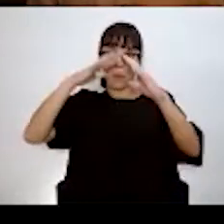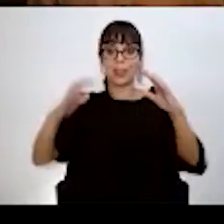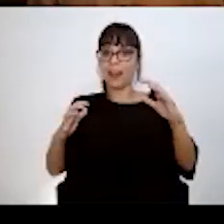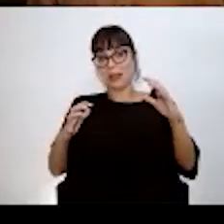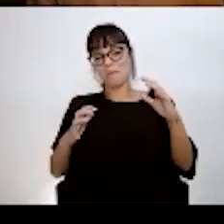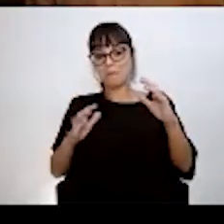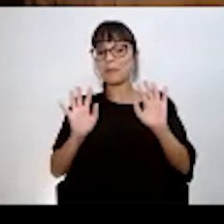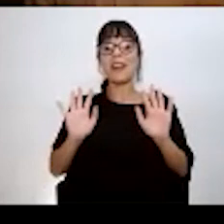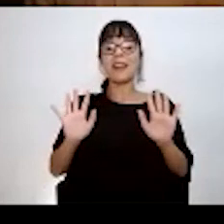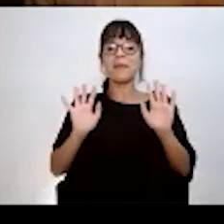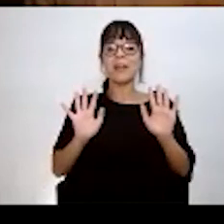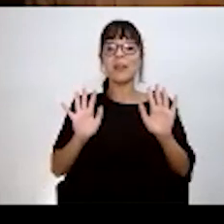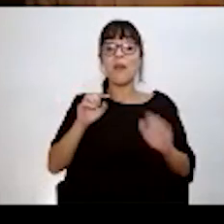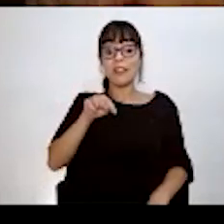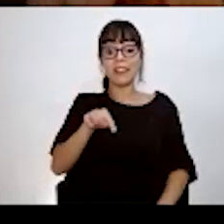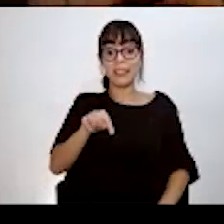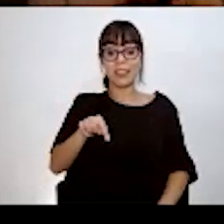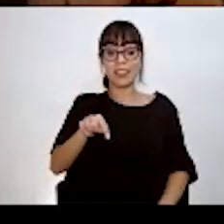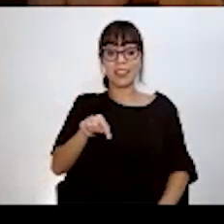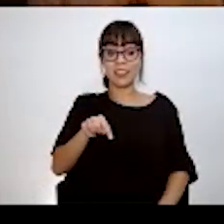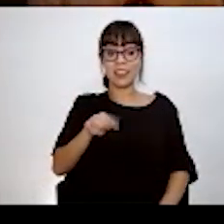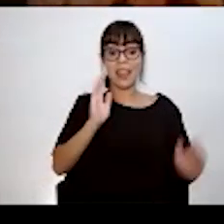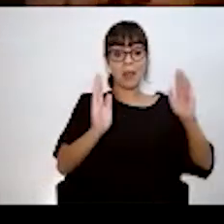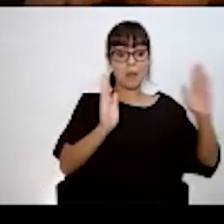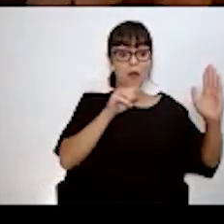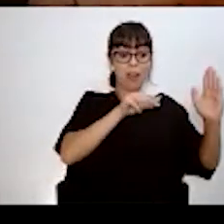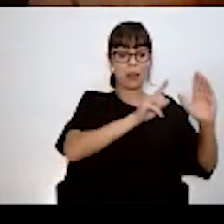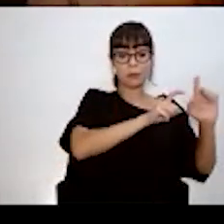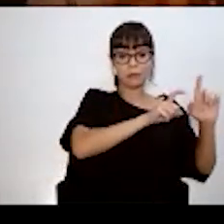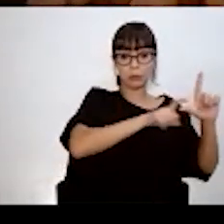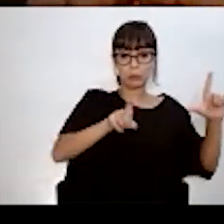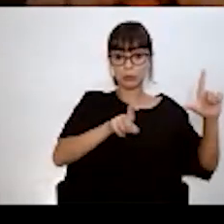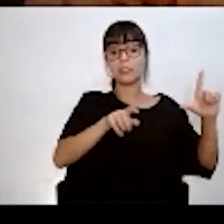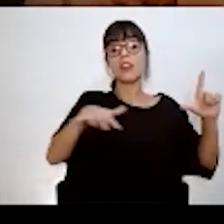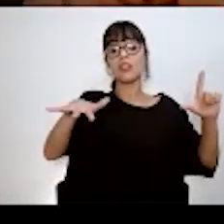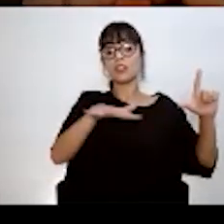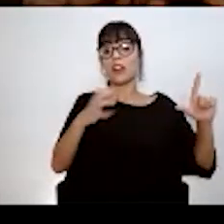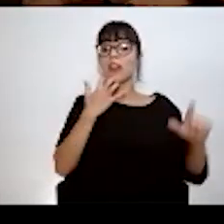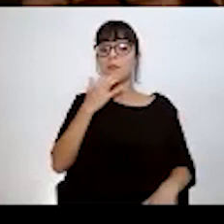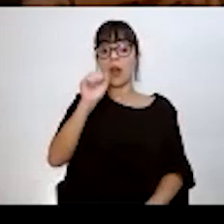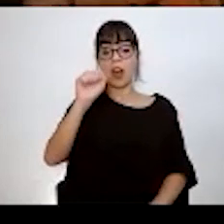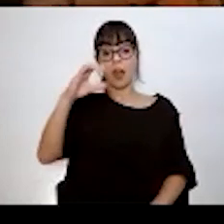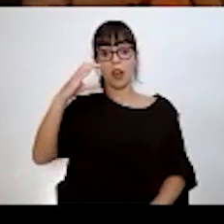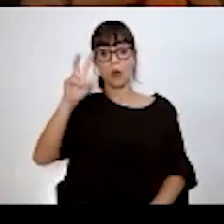que nos encontramos en este contexto proceden de yacimientos como Acusa, Guayadeque,